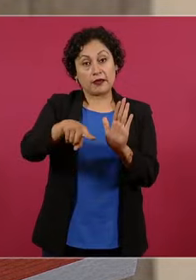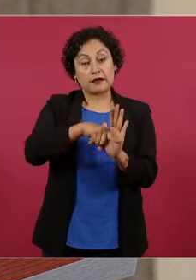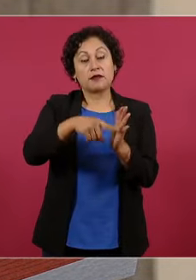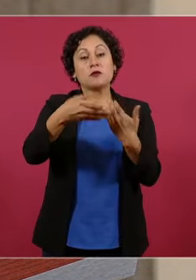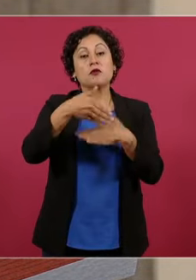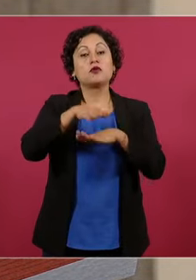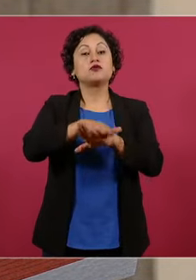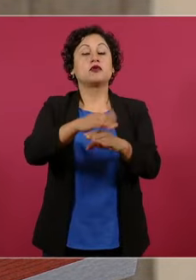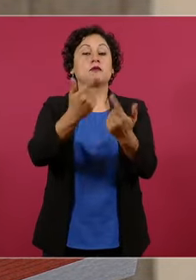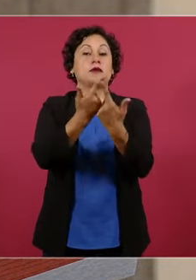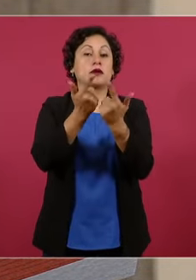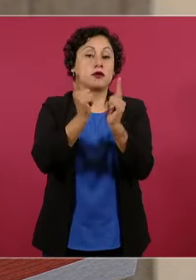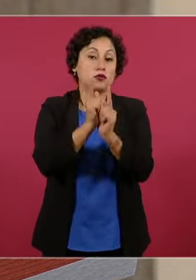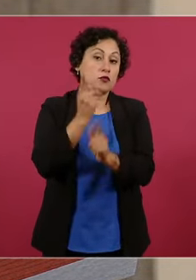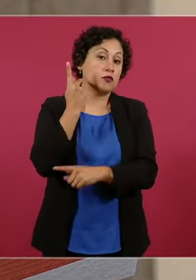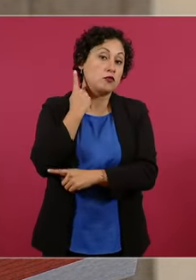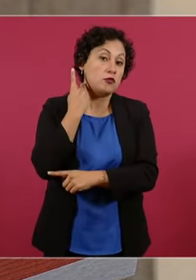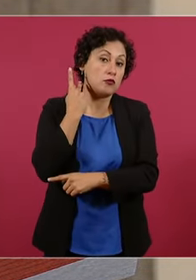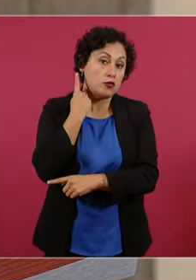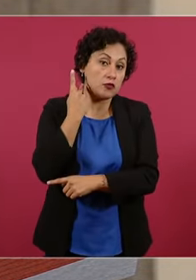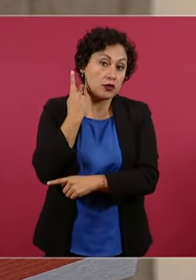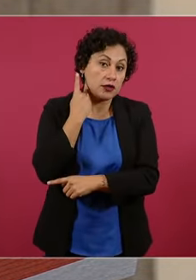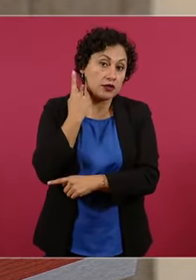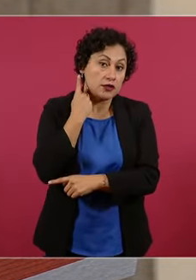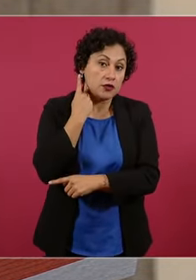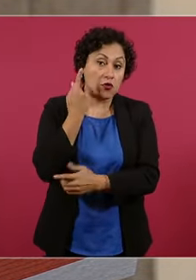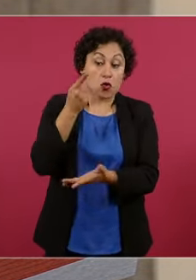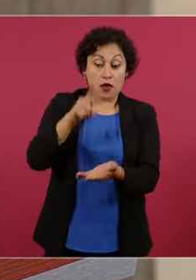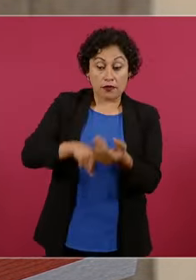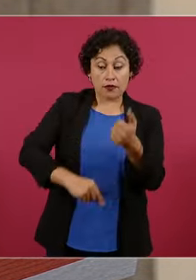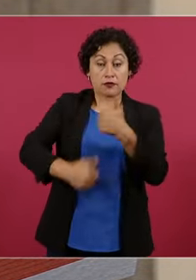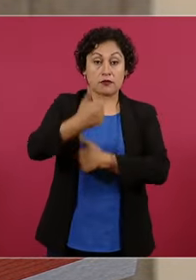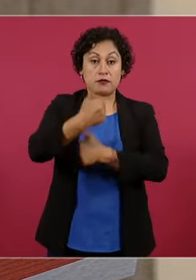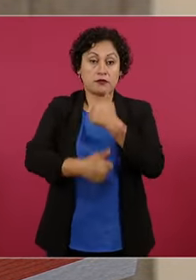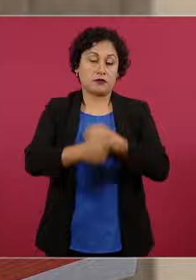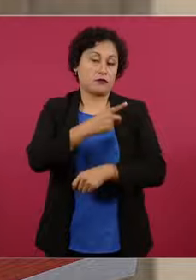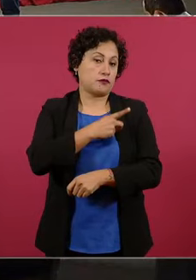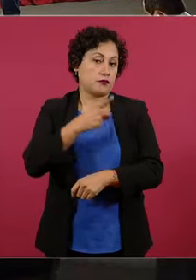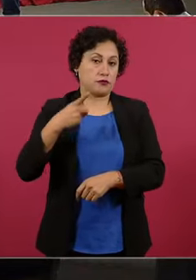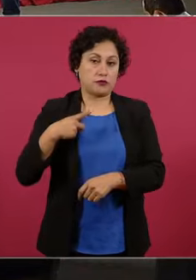políticos inmiscuidos en la contienda electoral.